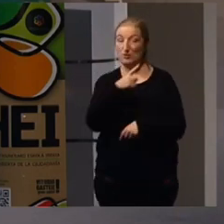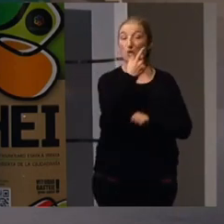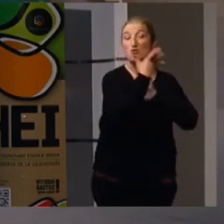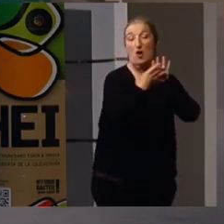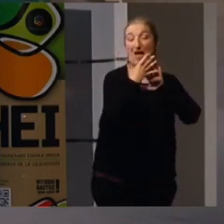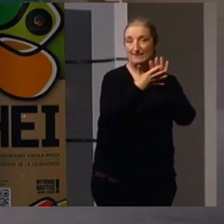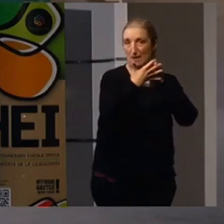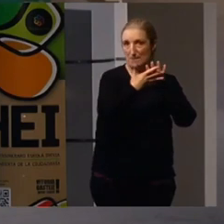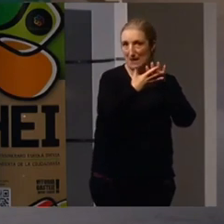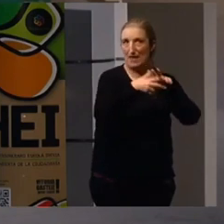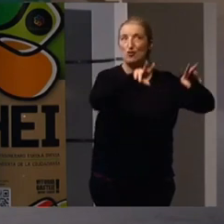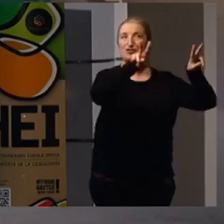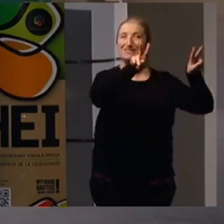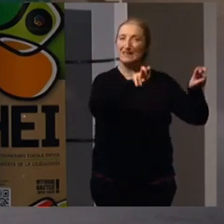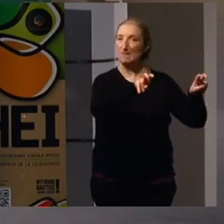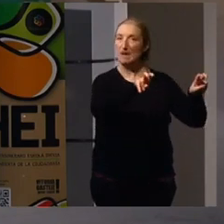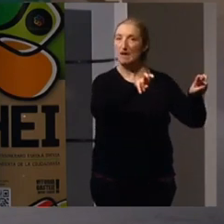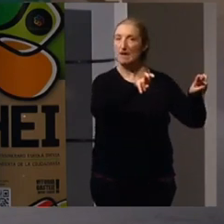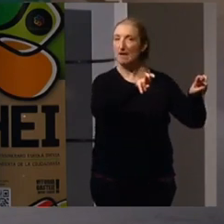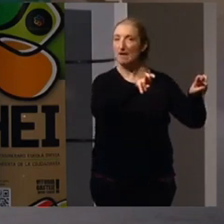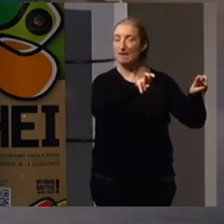hablado el tema